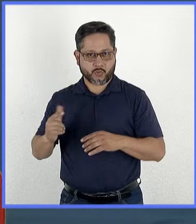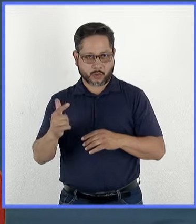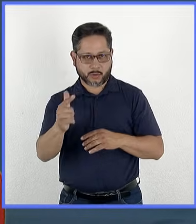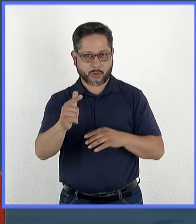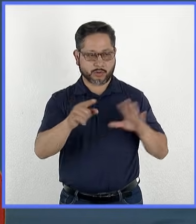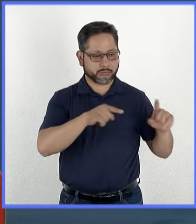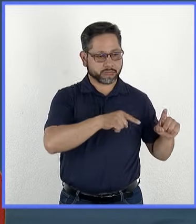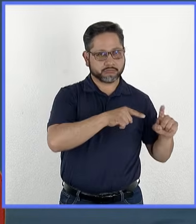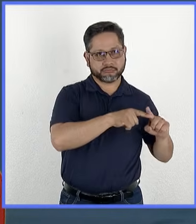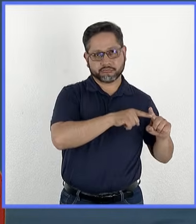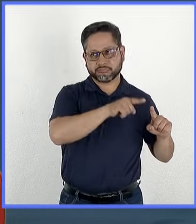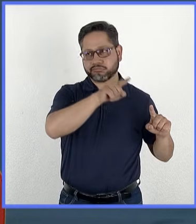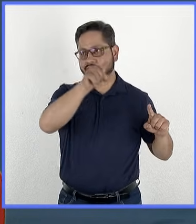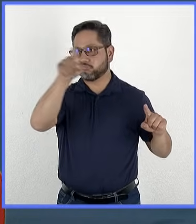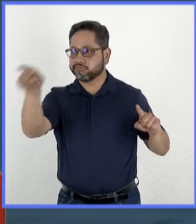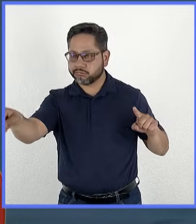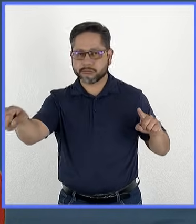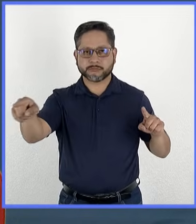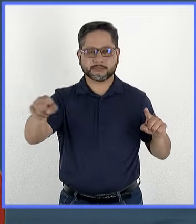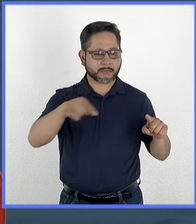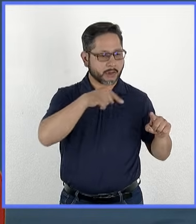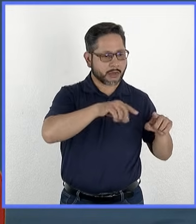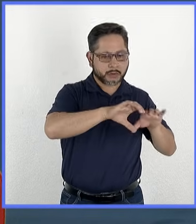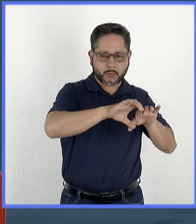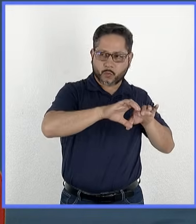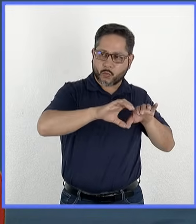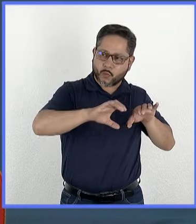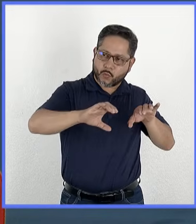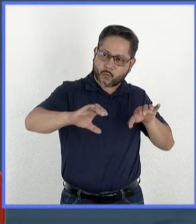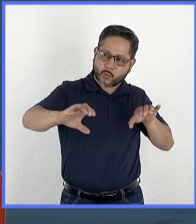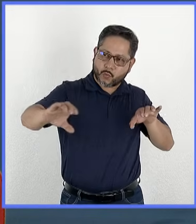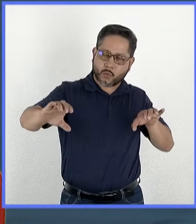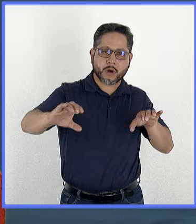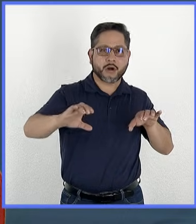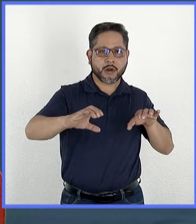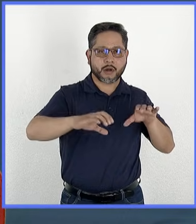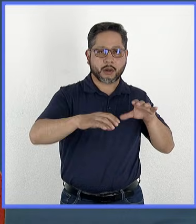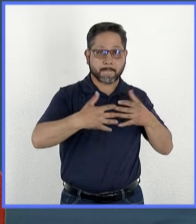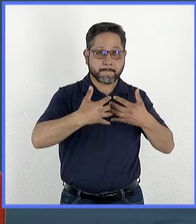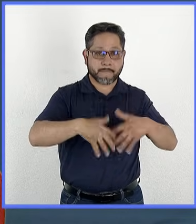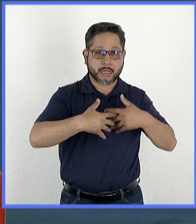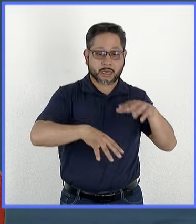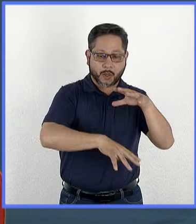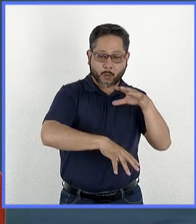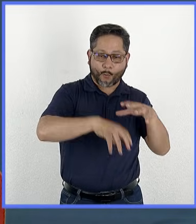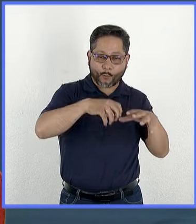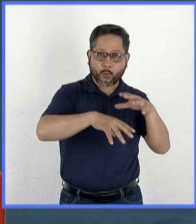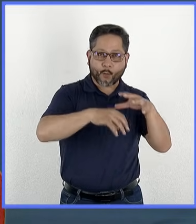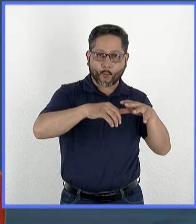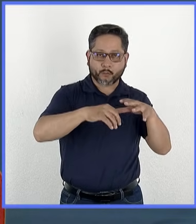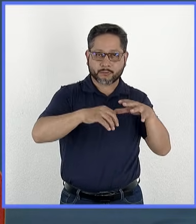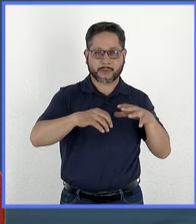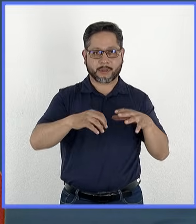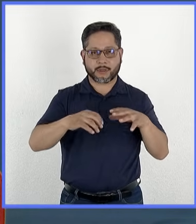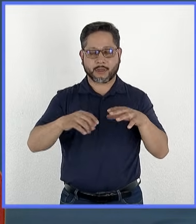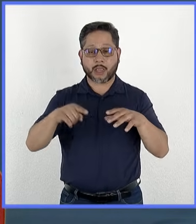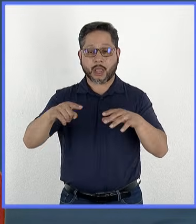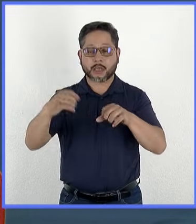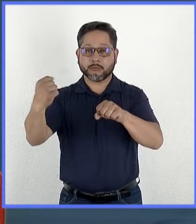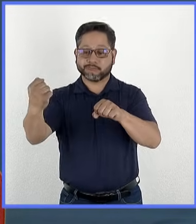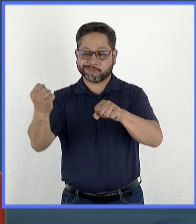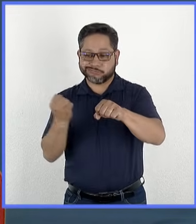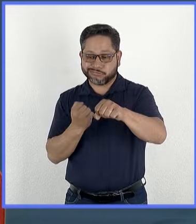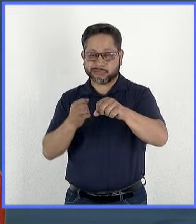Claro. ¿Cuál es el equipamiento que necesita en términos de bombas, de válvulas, de